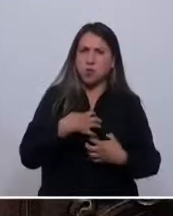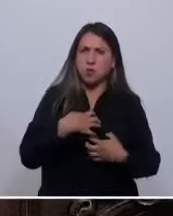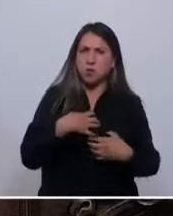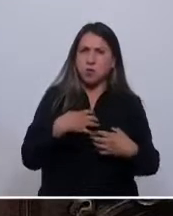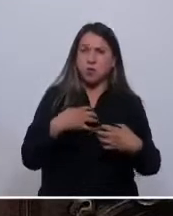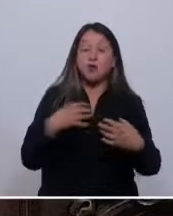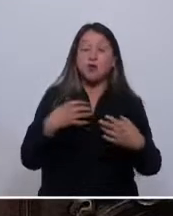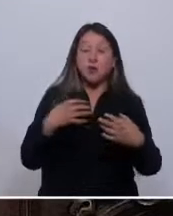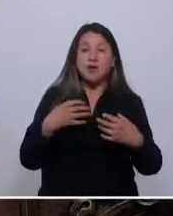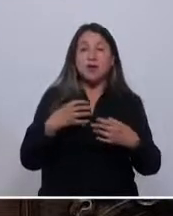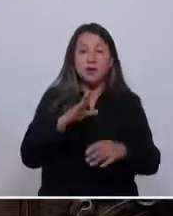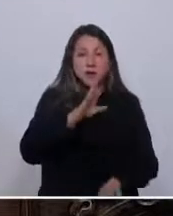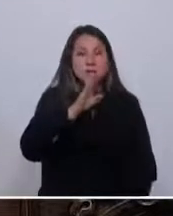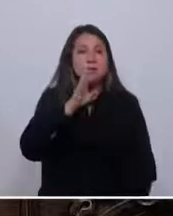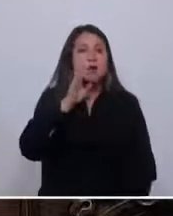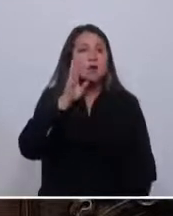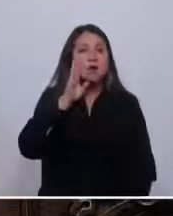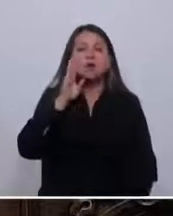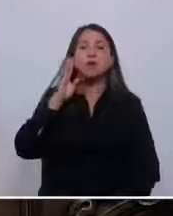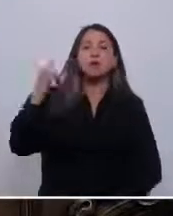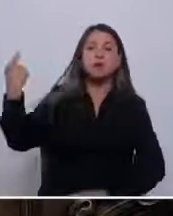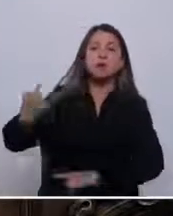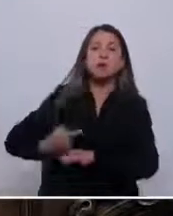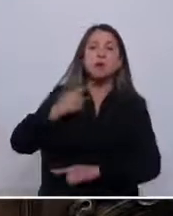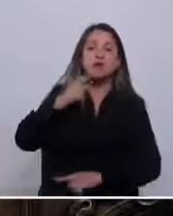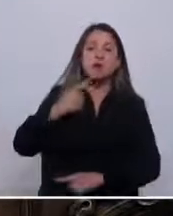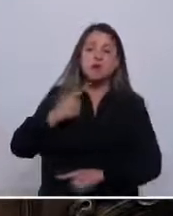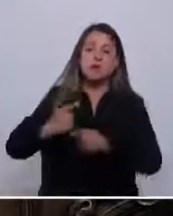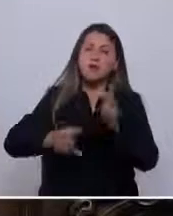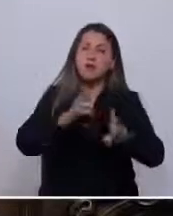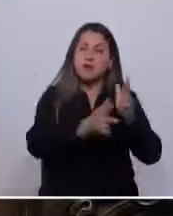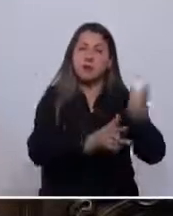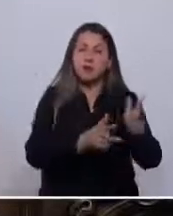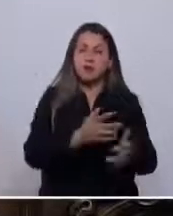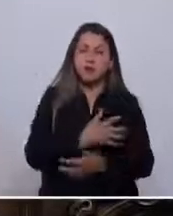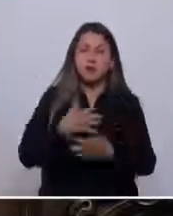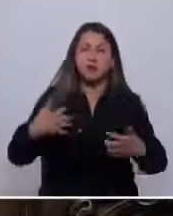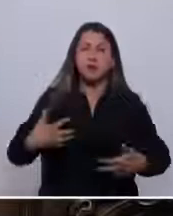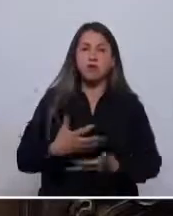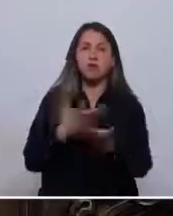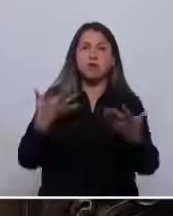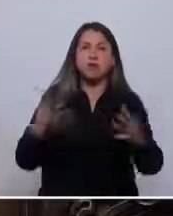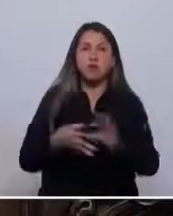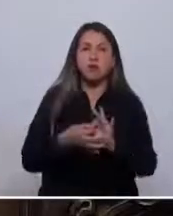de este manto que impusieron con fuego y furia. Muchas gracias.